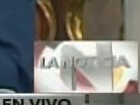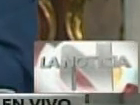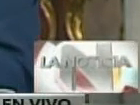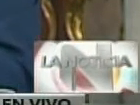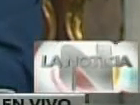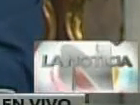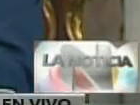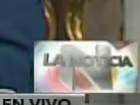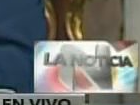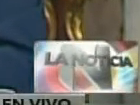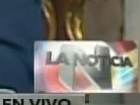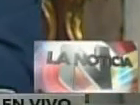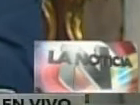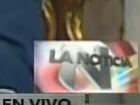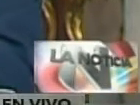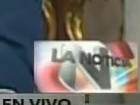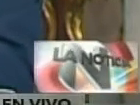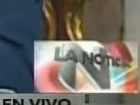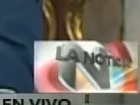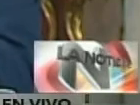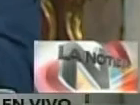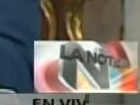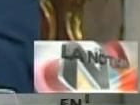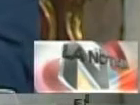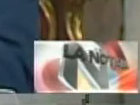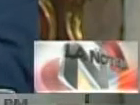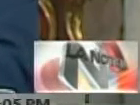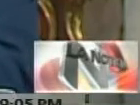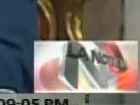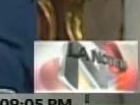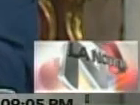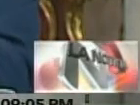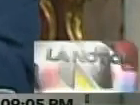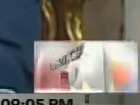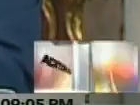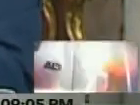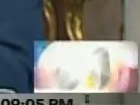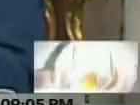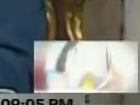de la creación, es mágica, cualquiera que piense,